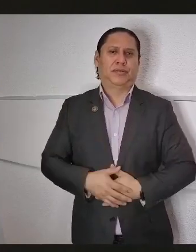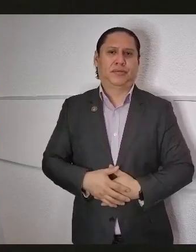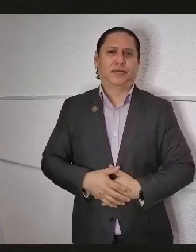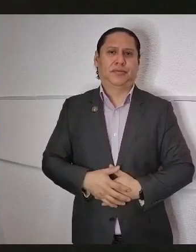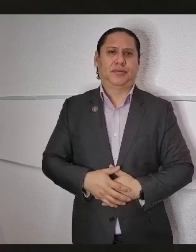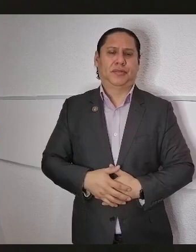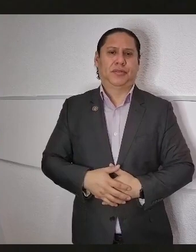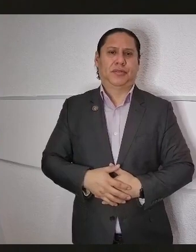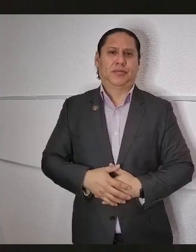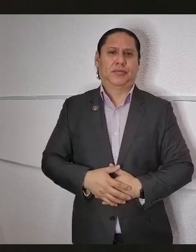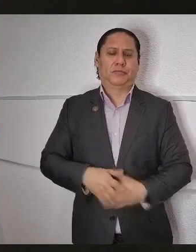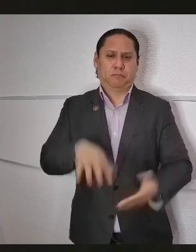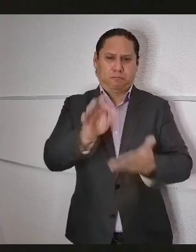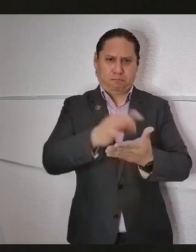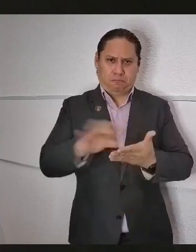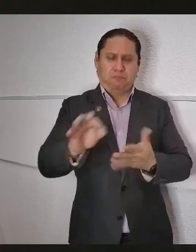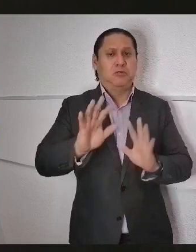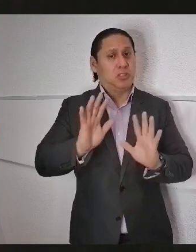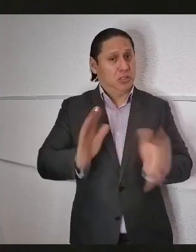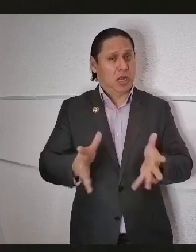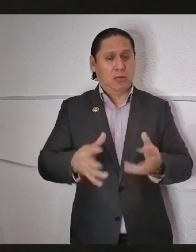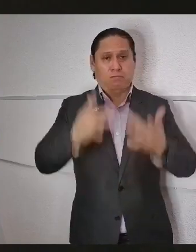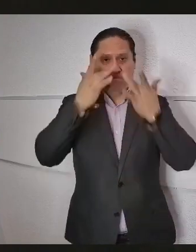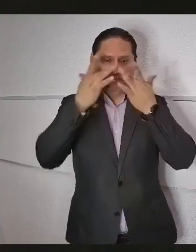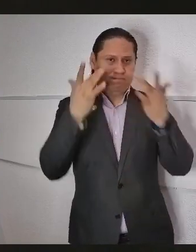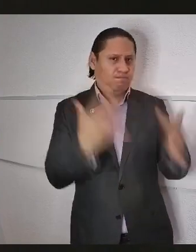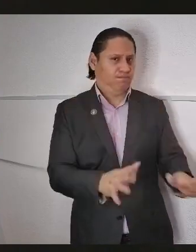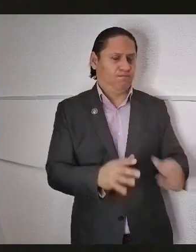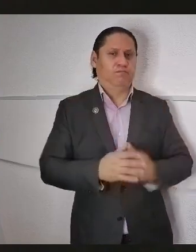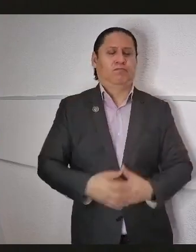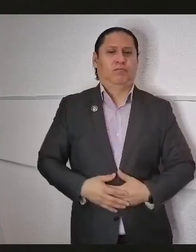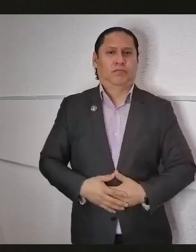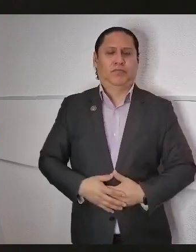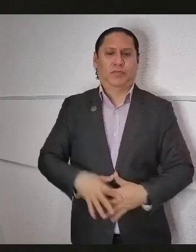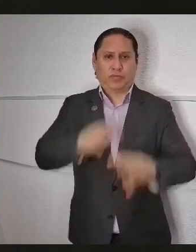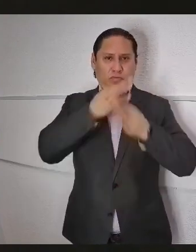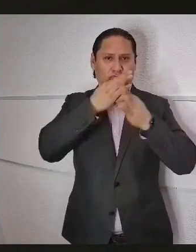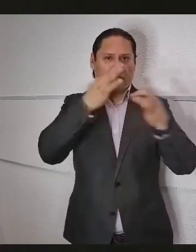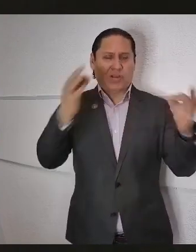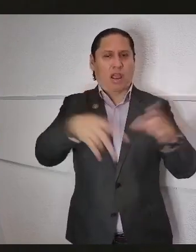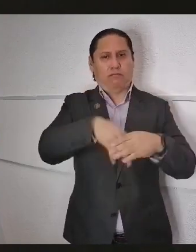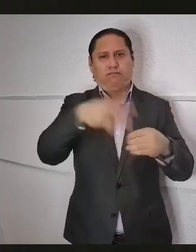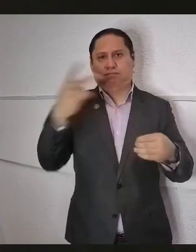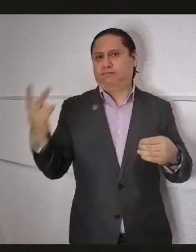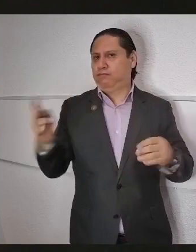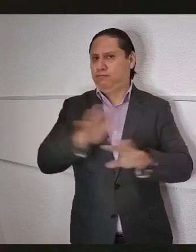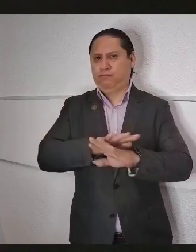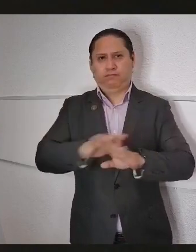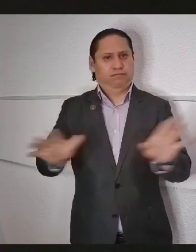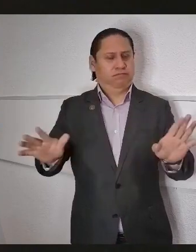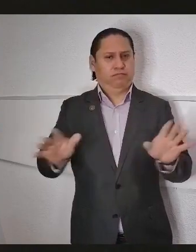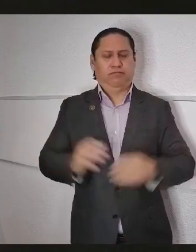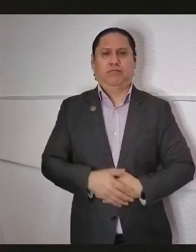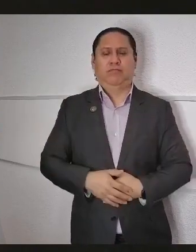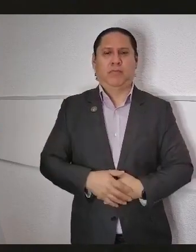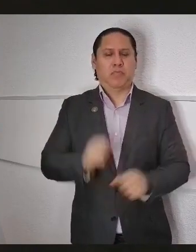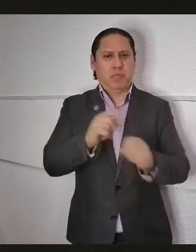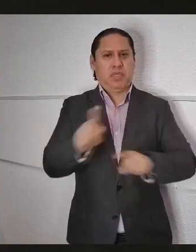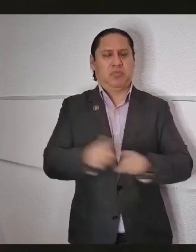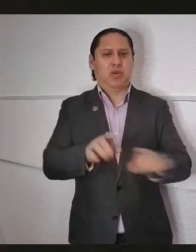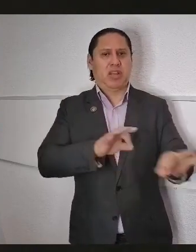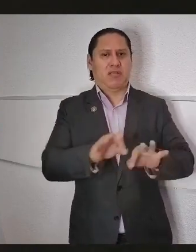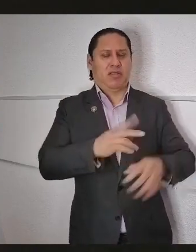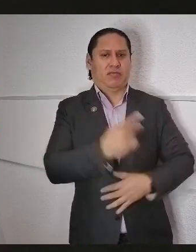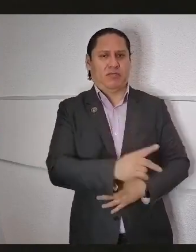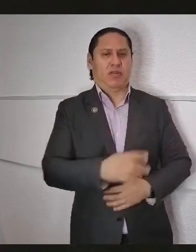es de calificarse como renuncia y en consecuencia es de declararse la ausencia definitiva al cargo conferido